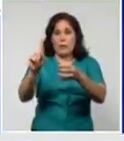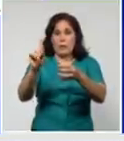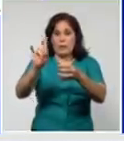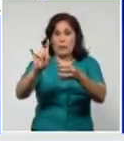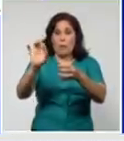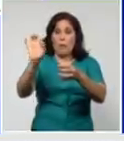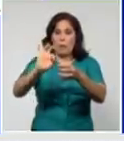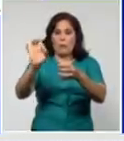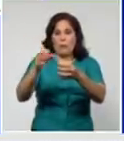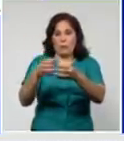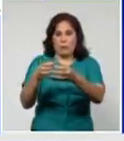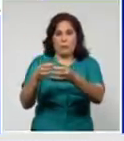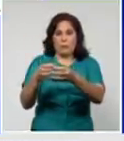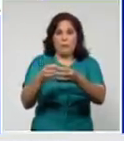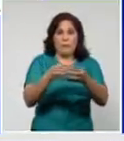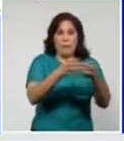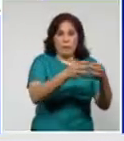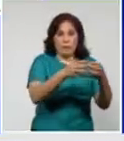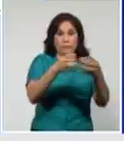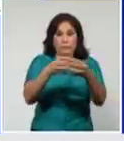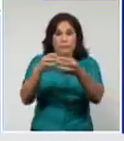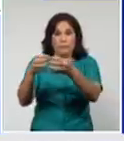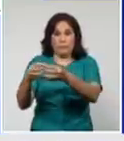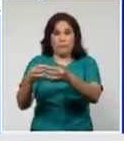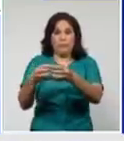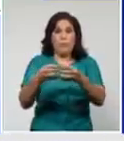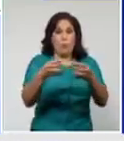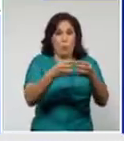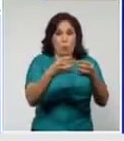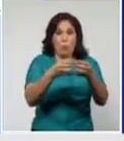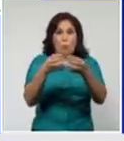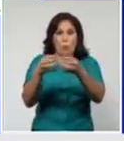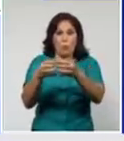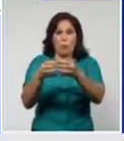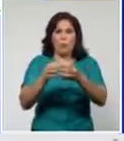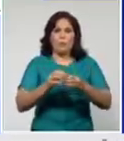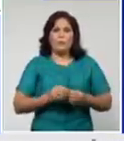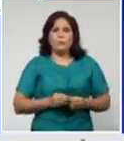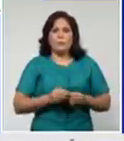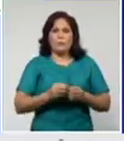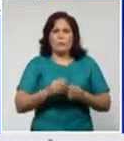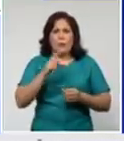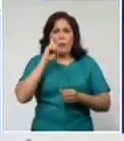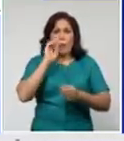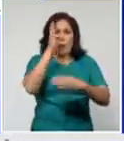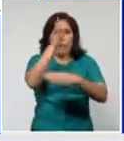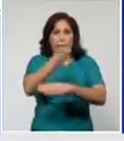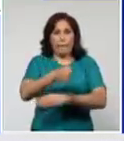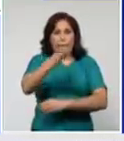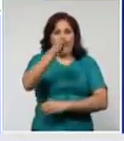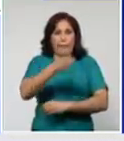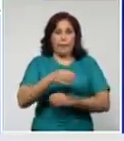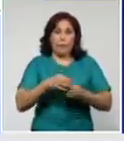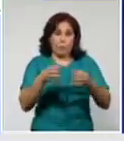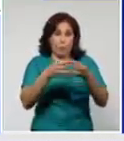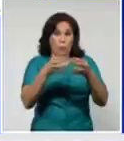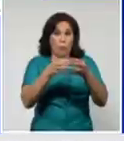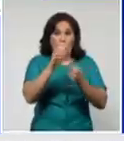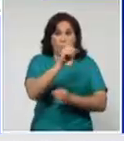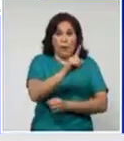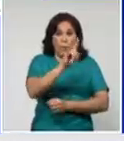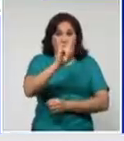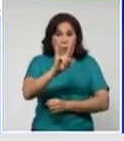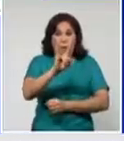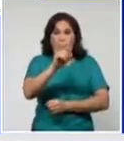42,55%. Son los dos grupos que están en el medio. Fíjense que en el grupo de 1 a 9, de 10